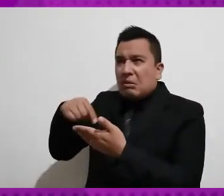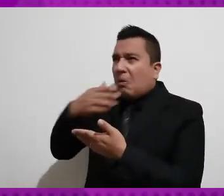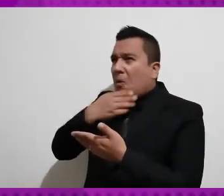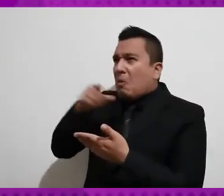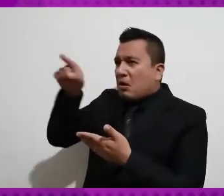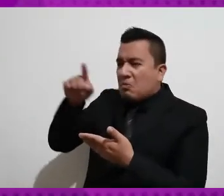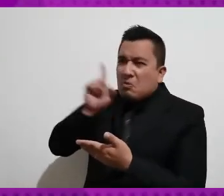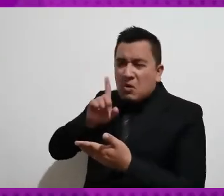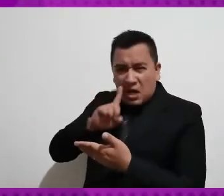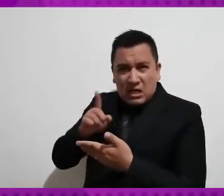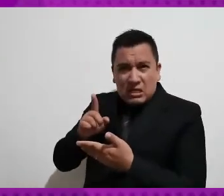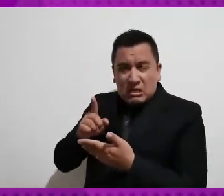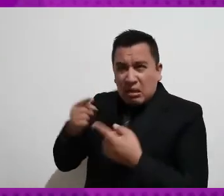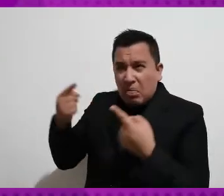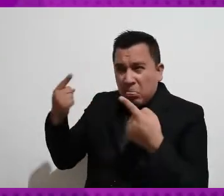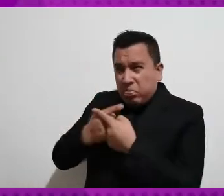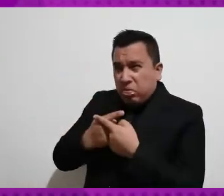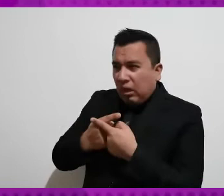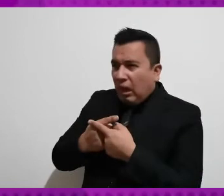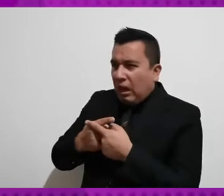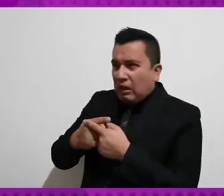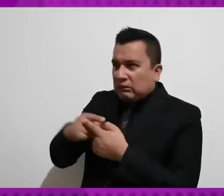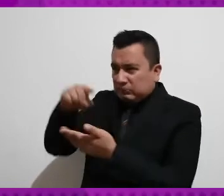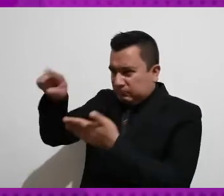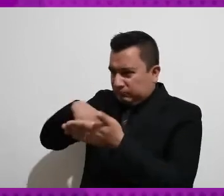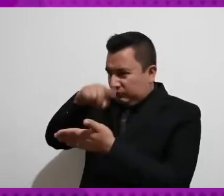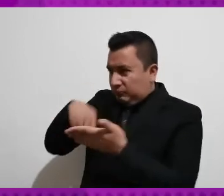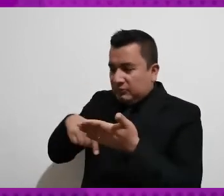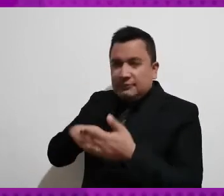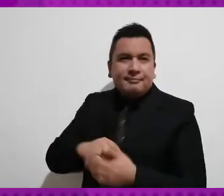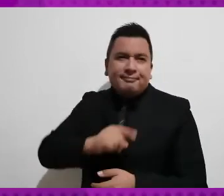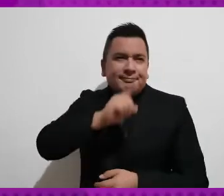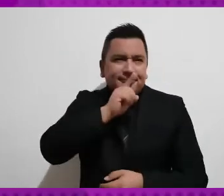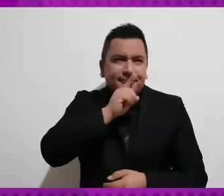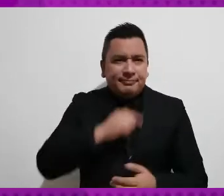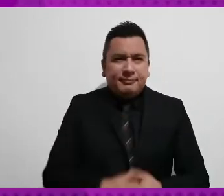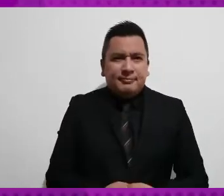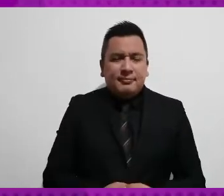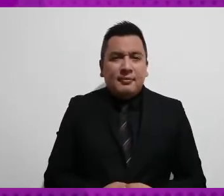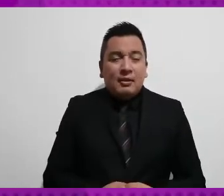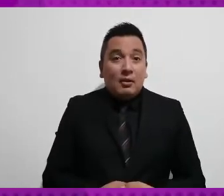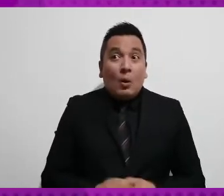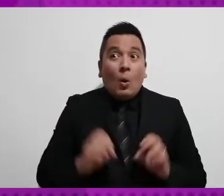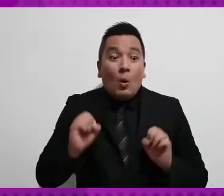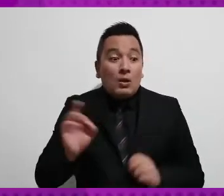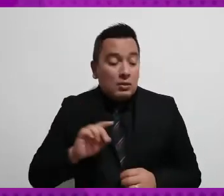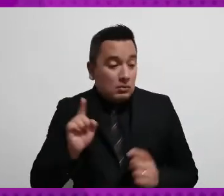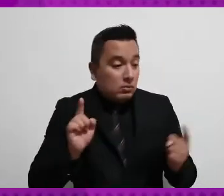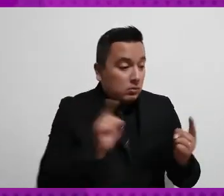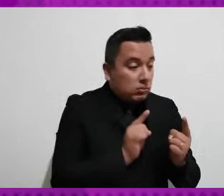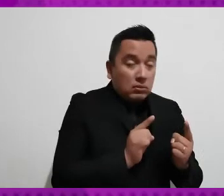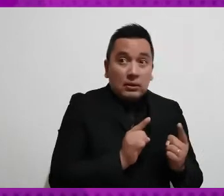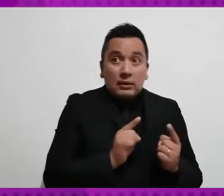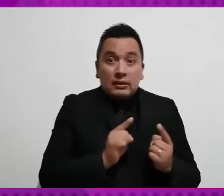credencial, debe ser causa para impedir el voto y tampoco para obstaculizarlo o dificultarlo cuando la persona ya se